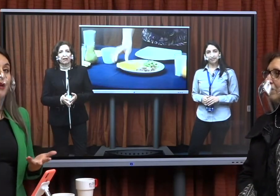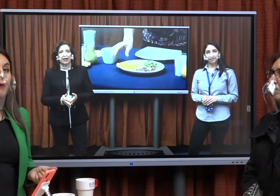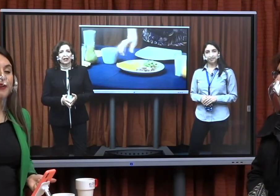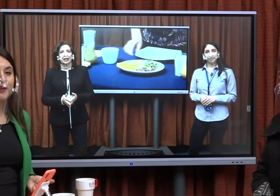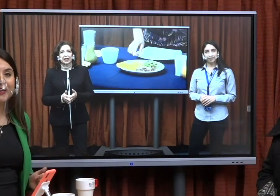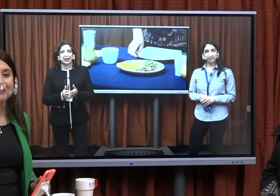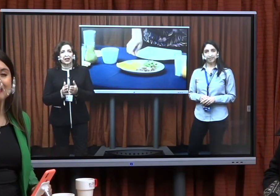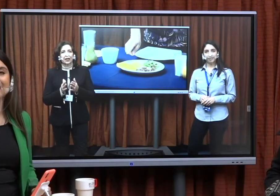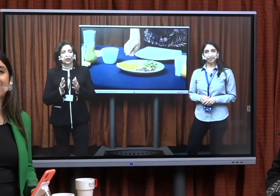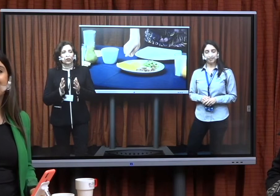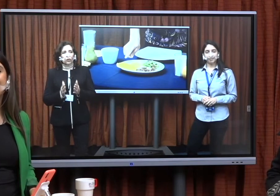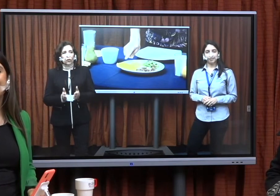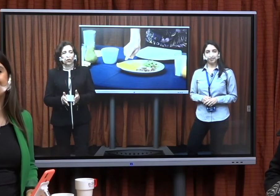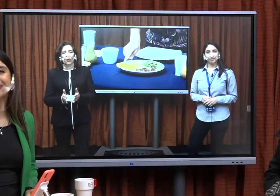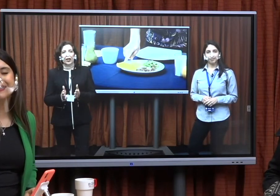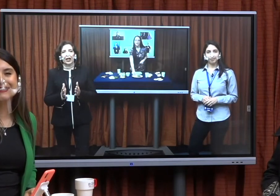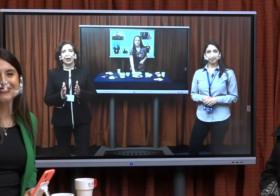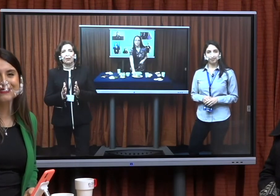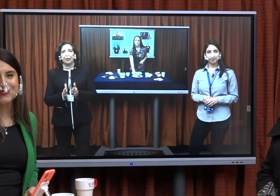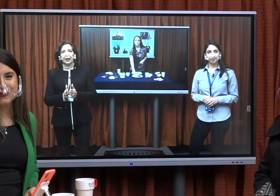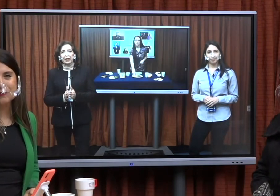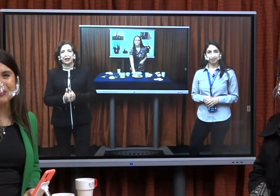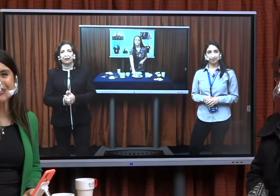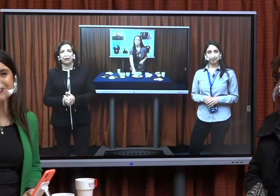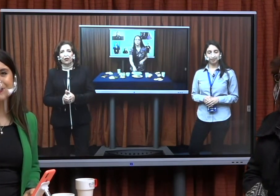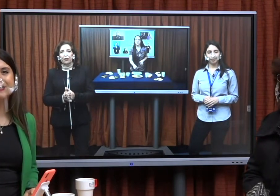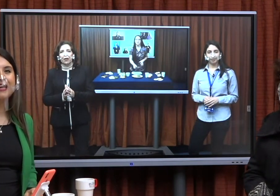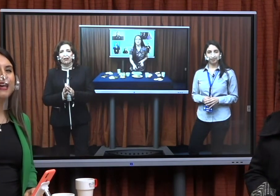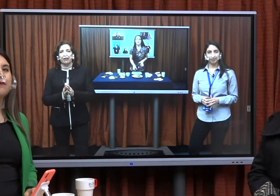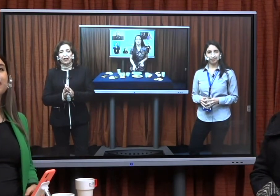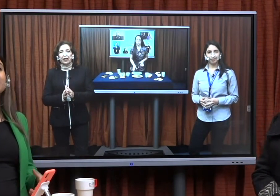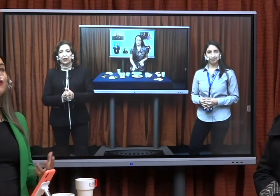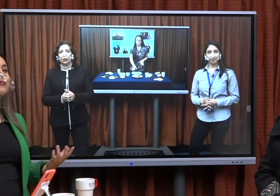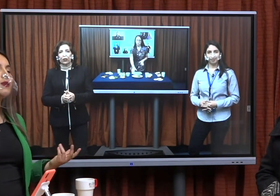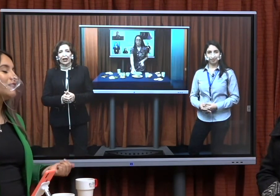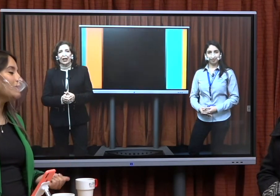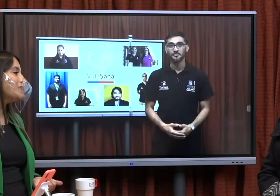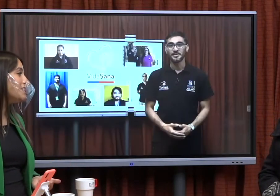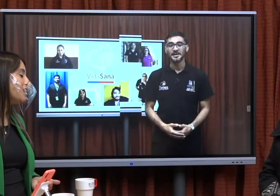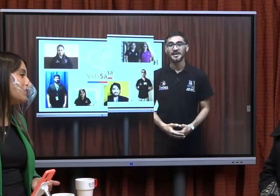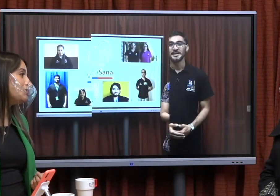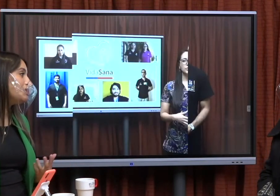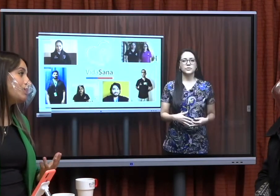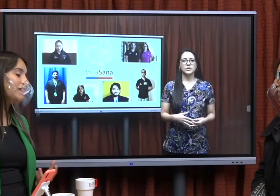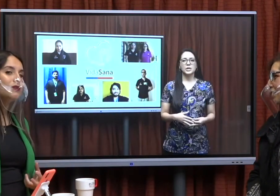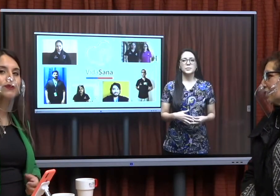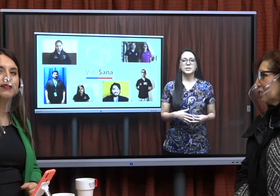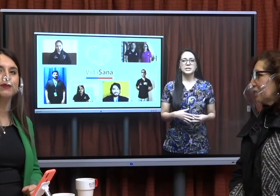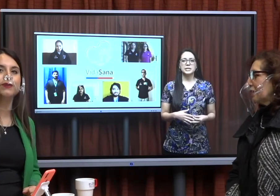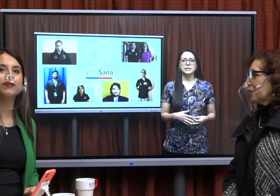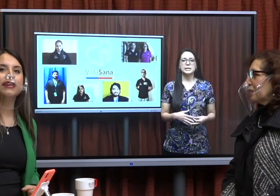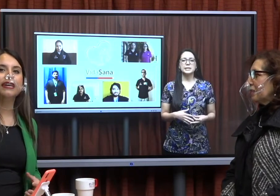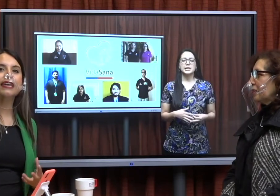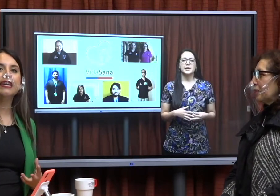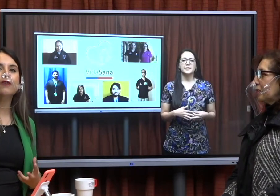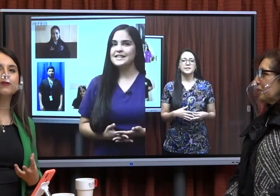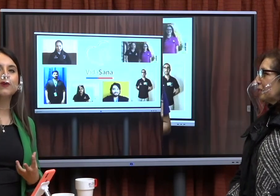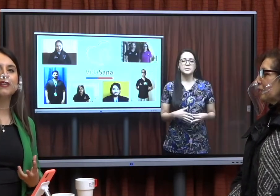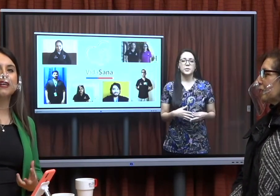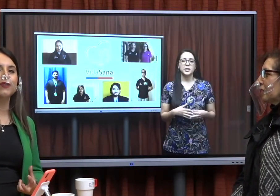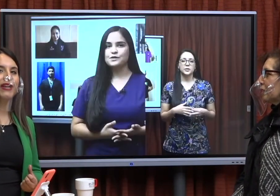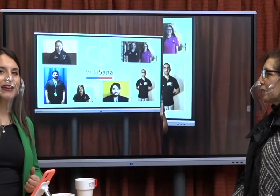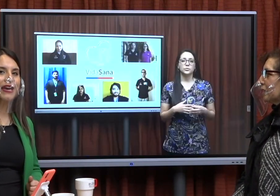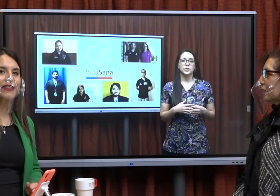por acompañarnos en esta tarde en el set de Extensión y Comunicaciones, esperando que su gestión siga contribuyendo, ¿cierto? Y